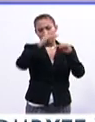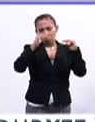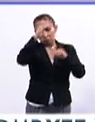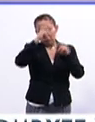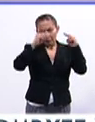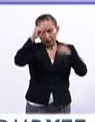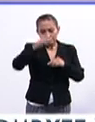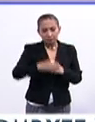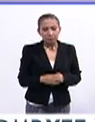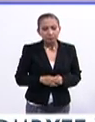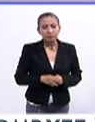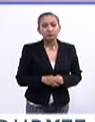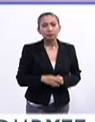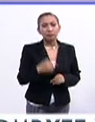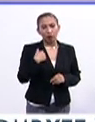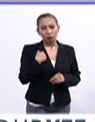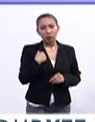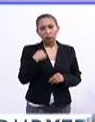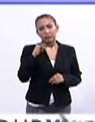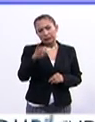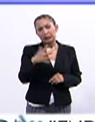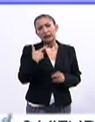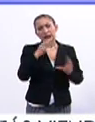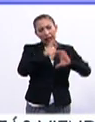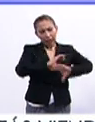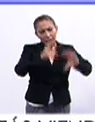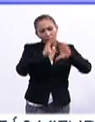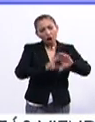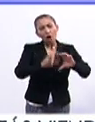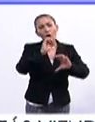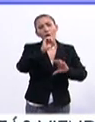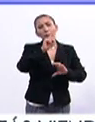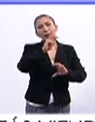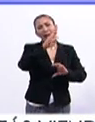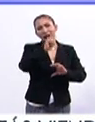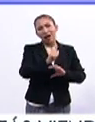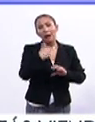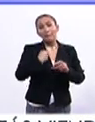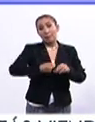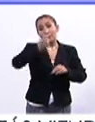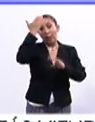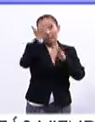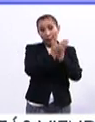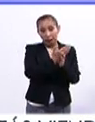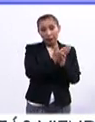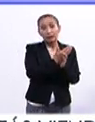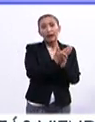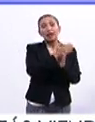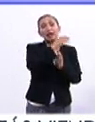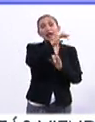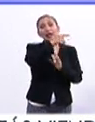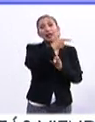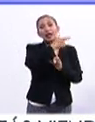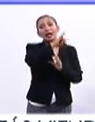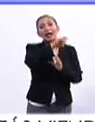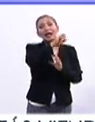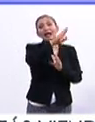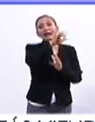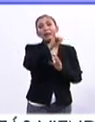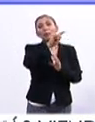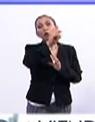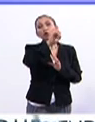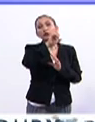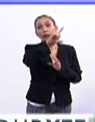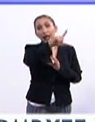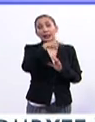esté en esta ocasión pues si estamos haciendo canto operístico estamos siendo en la primera parte de henry purcell y la segunda